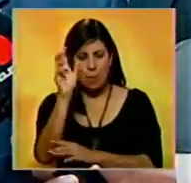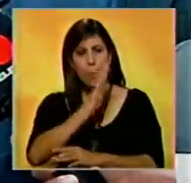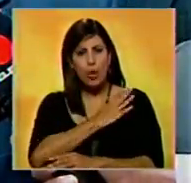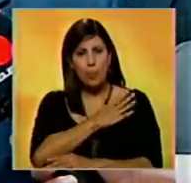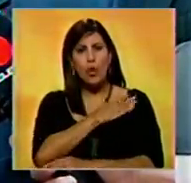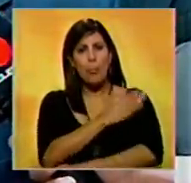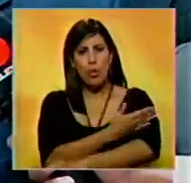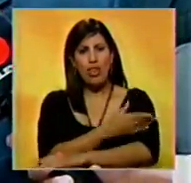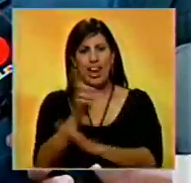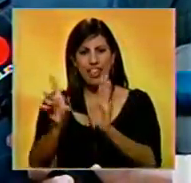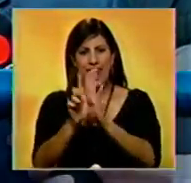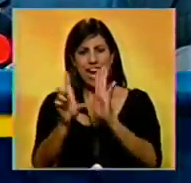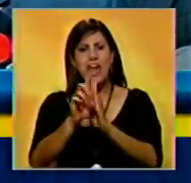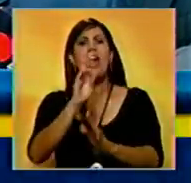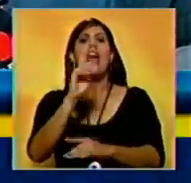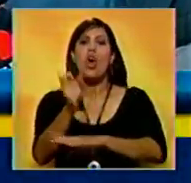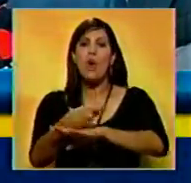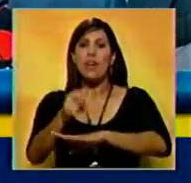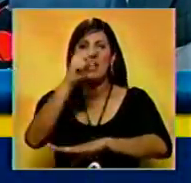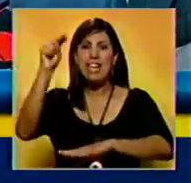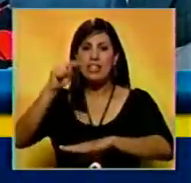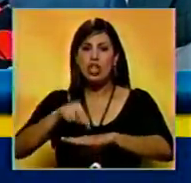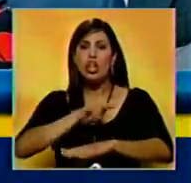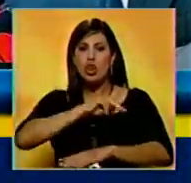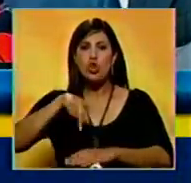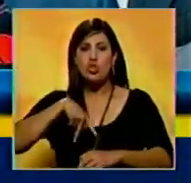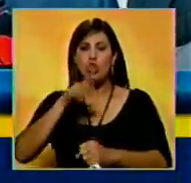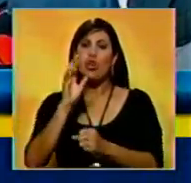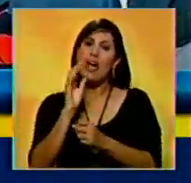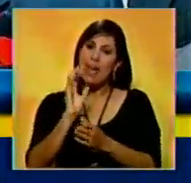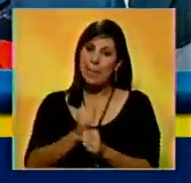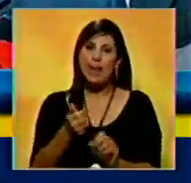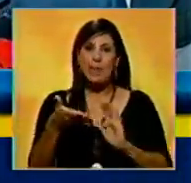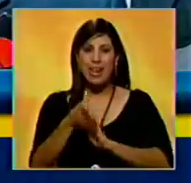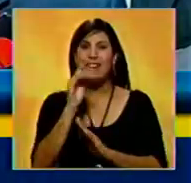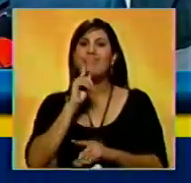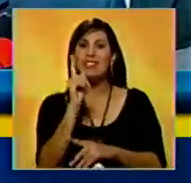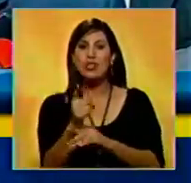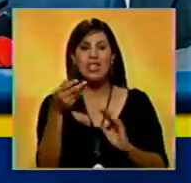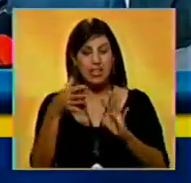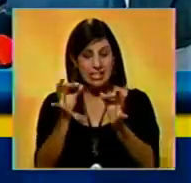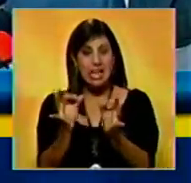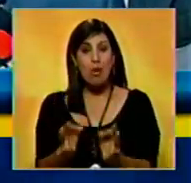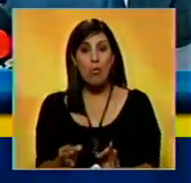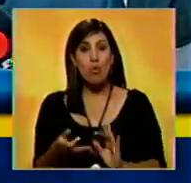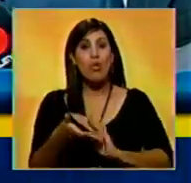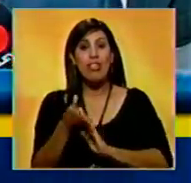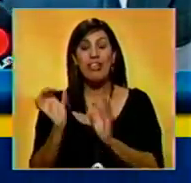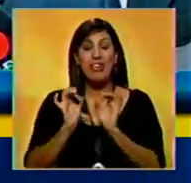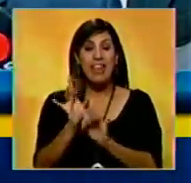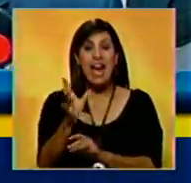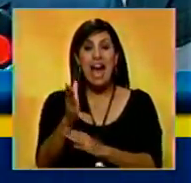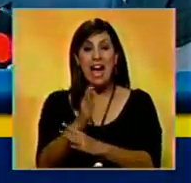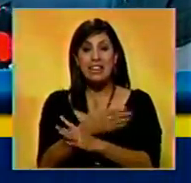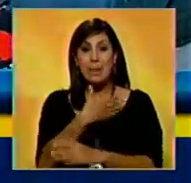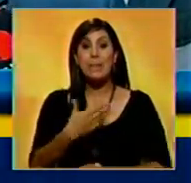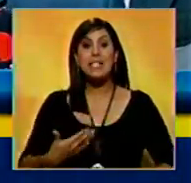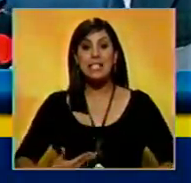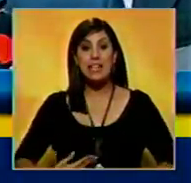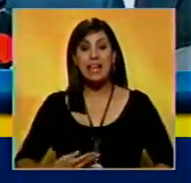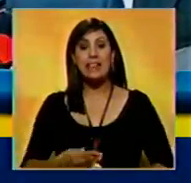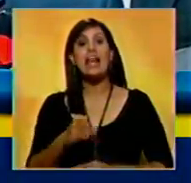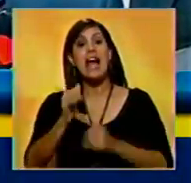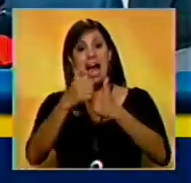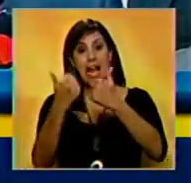Legislativo, la tiene el Gobierno Nacional, y nosotros esperamos que esas instrucciones, que estamos seguros dejó el Presidente de la República